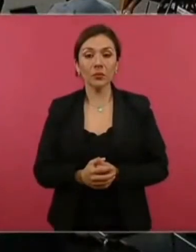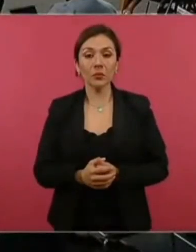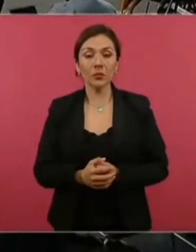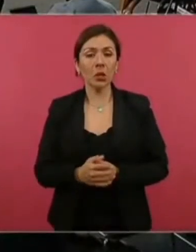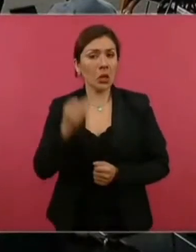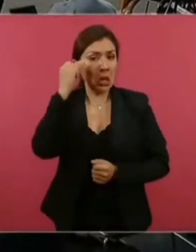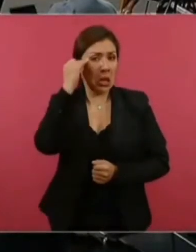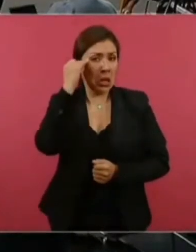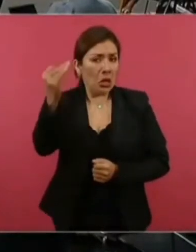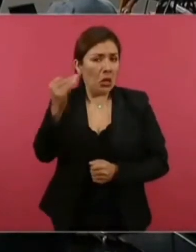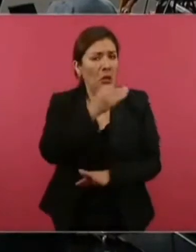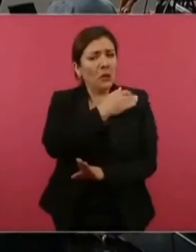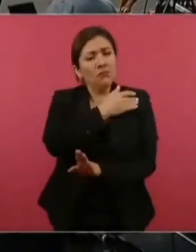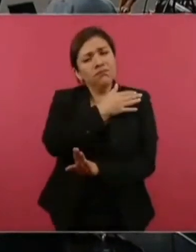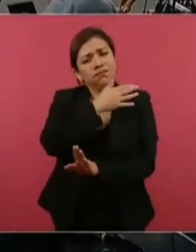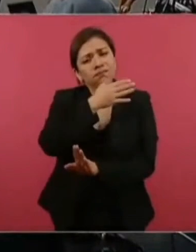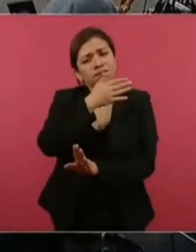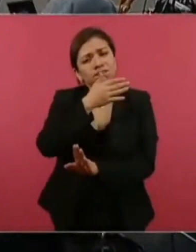pasó el tiempo.